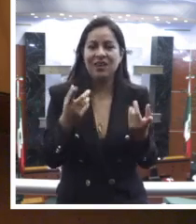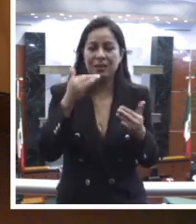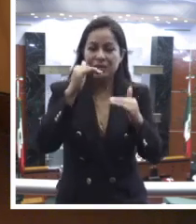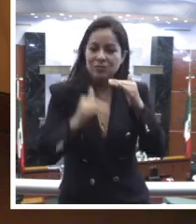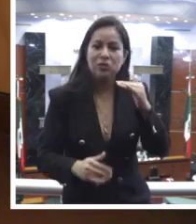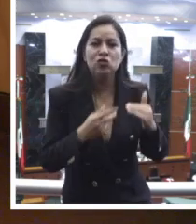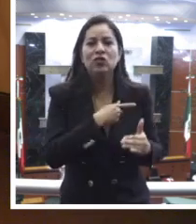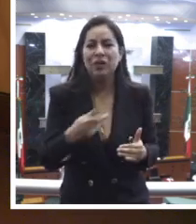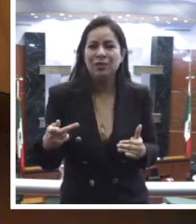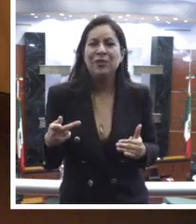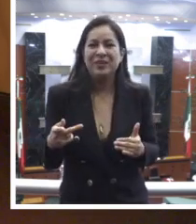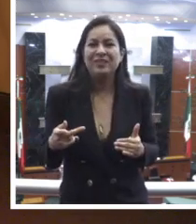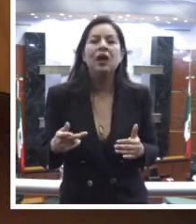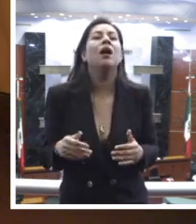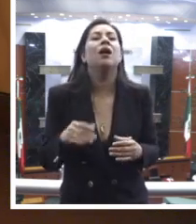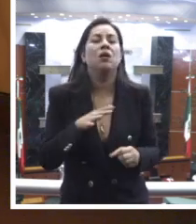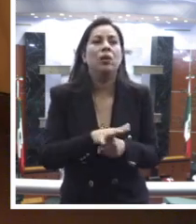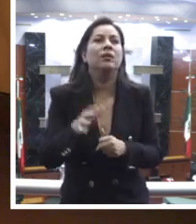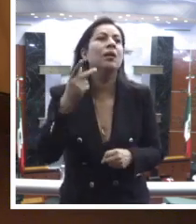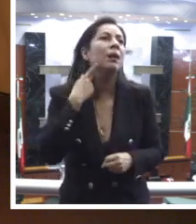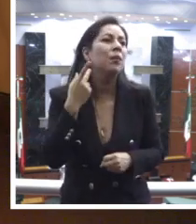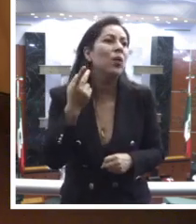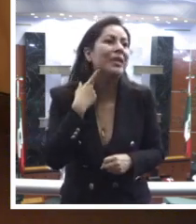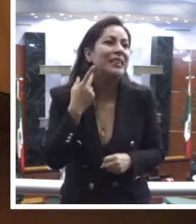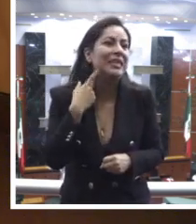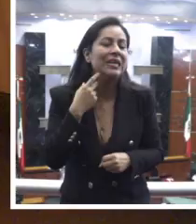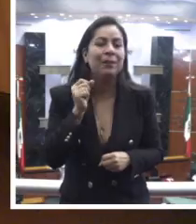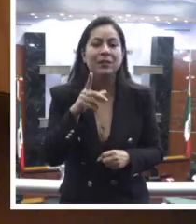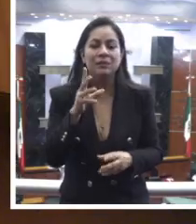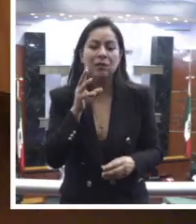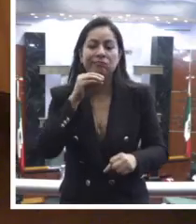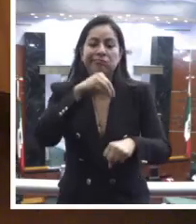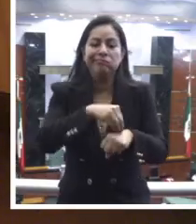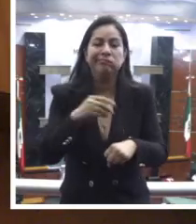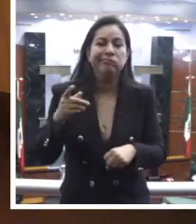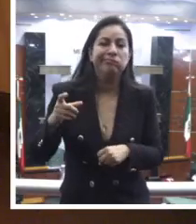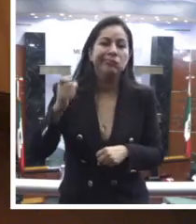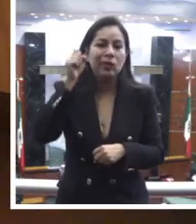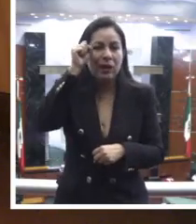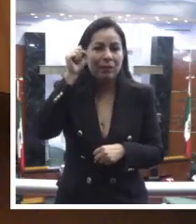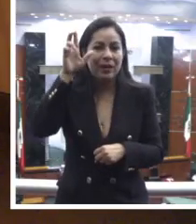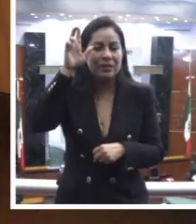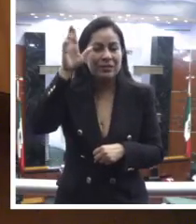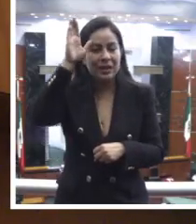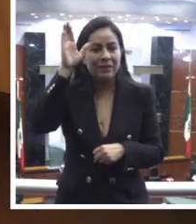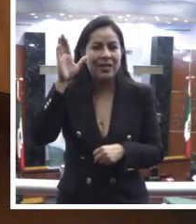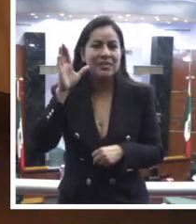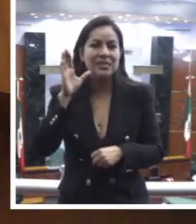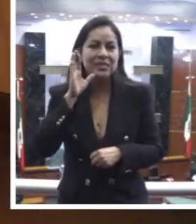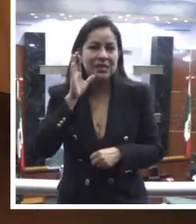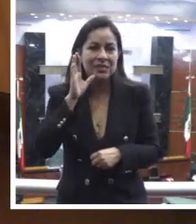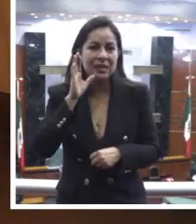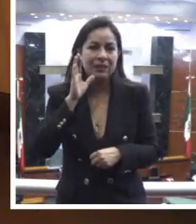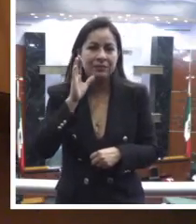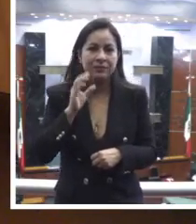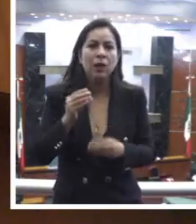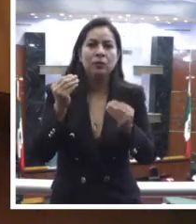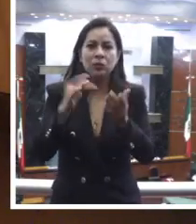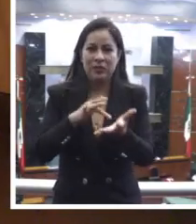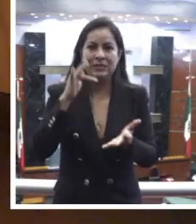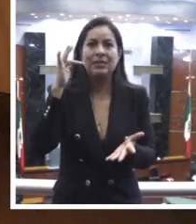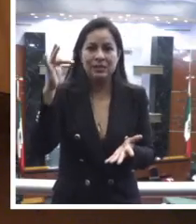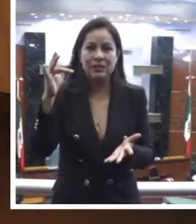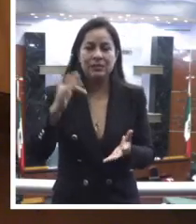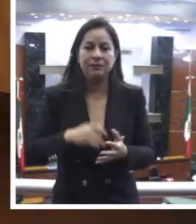pobreza tiene que ver también con la política pública implementada por la maestra Evelyn Salgado Pineda. Muchas